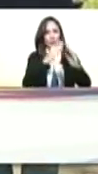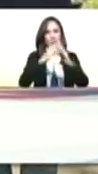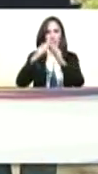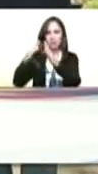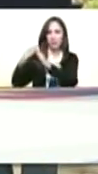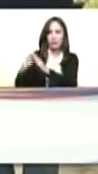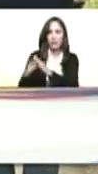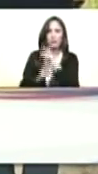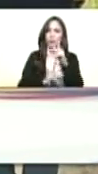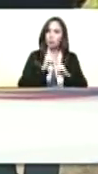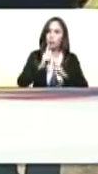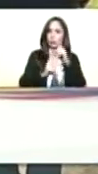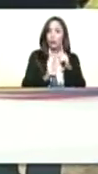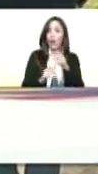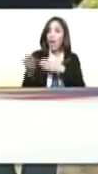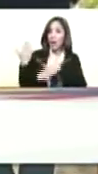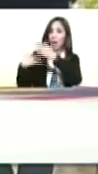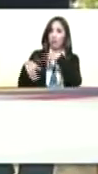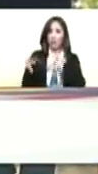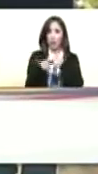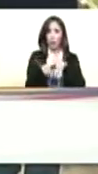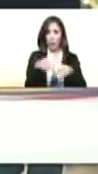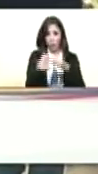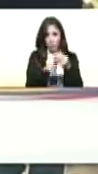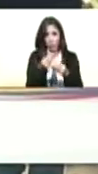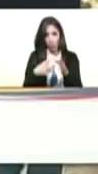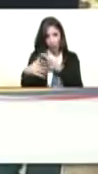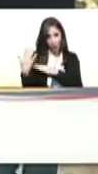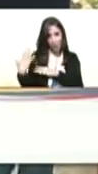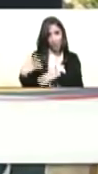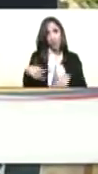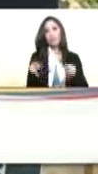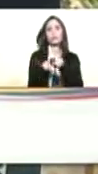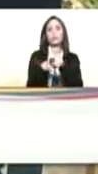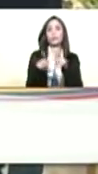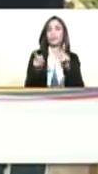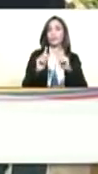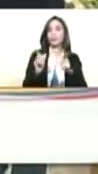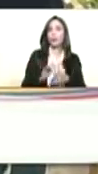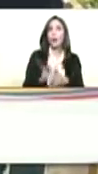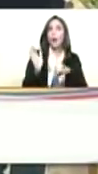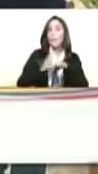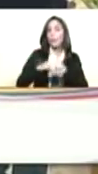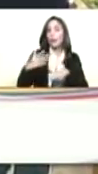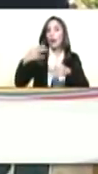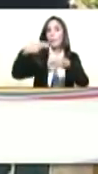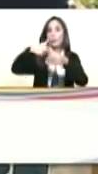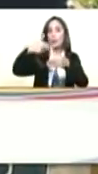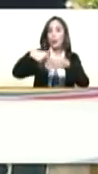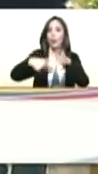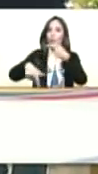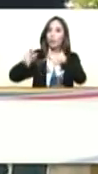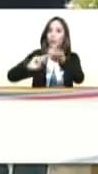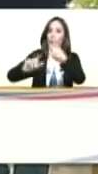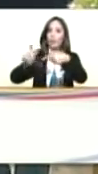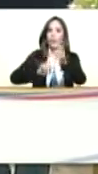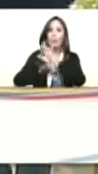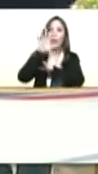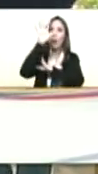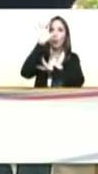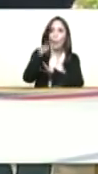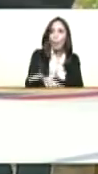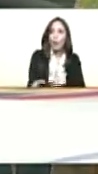es. ¿Por qué no lo hacíamos? Porque dependíamos, mira, dependíamos del chorro petrolero, ¿ah? Del